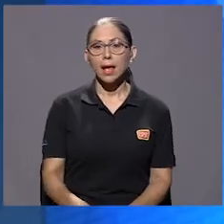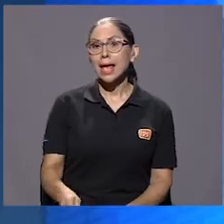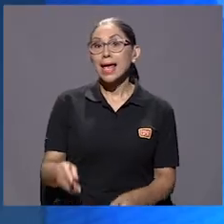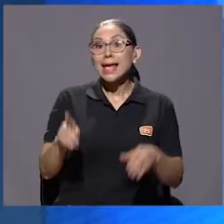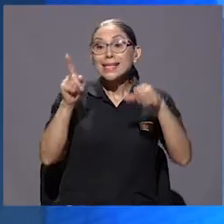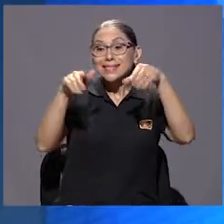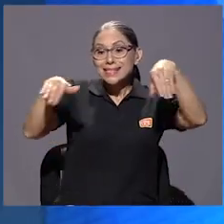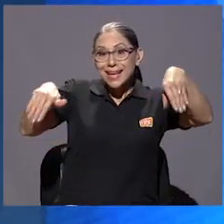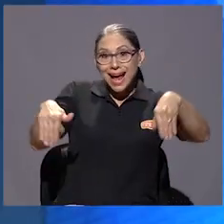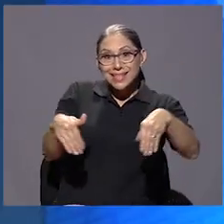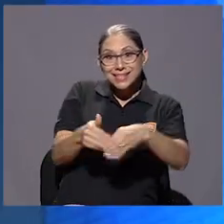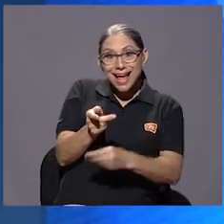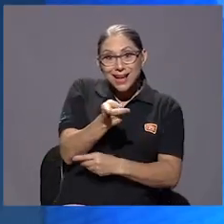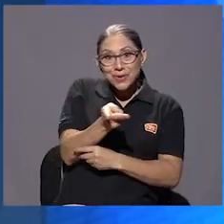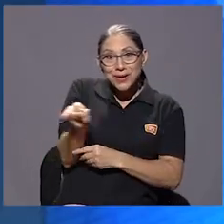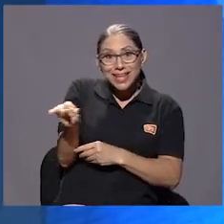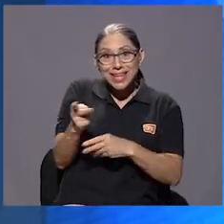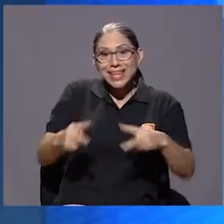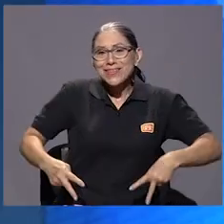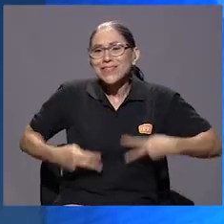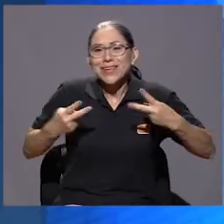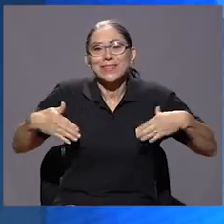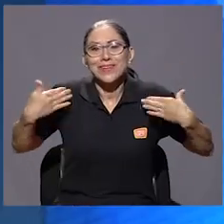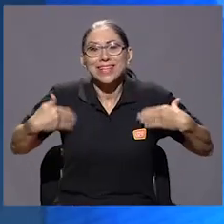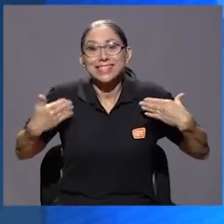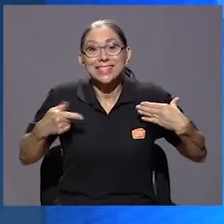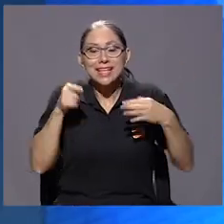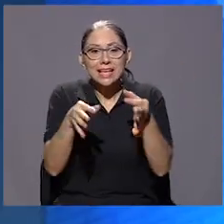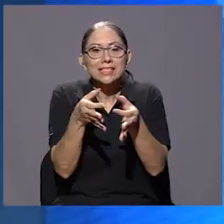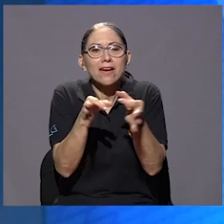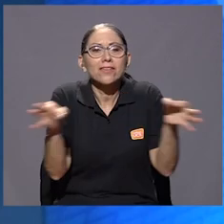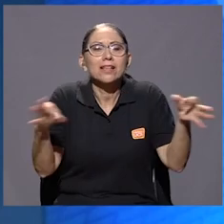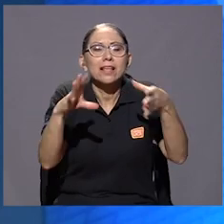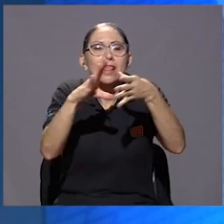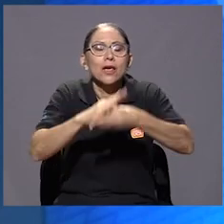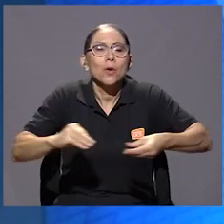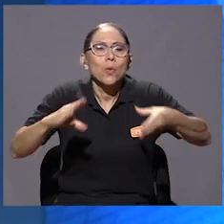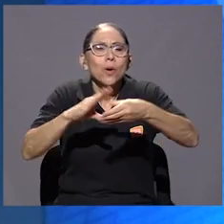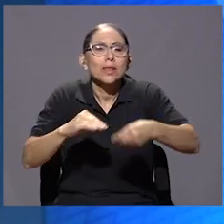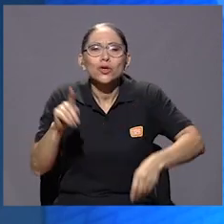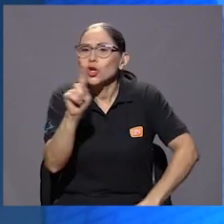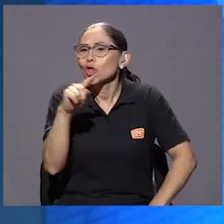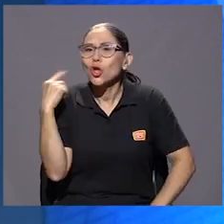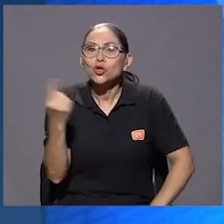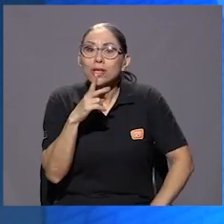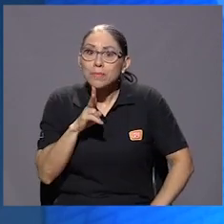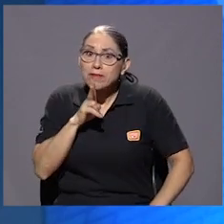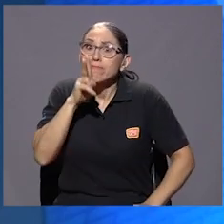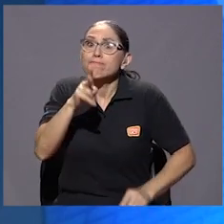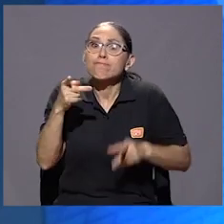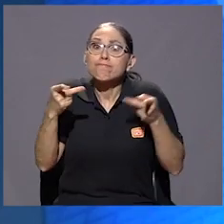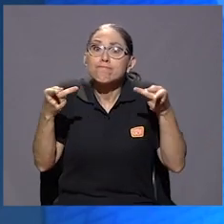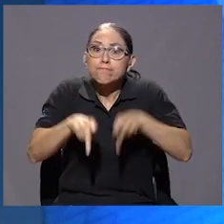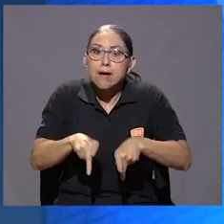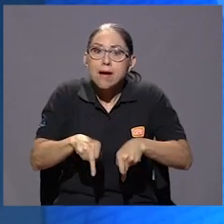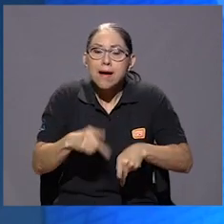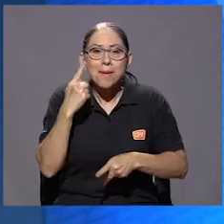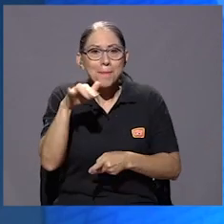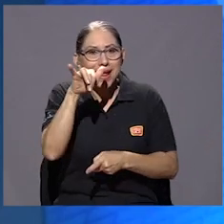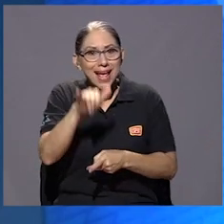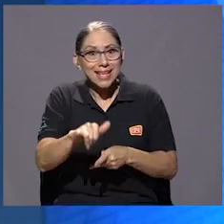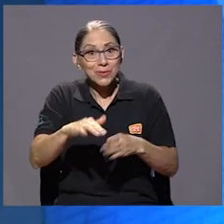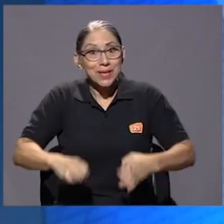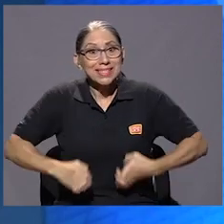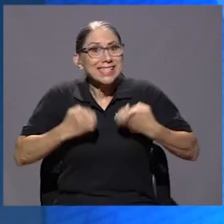Se casaron y vivieron muy felices. La frase de los cuentos de hadas no siempre es cierta en la realidad y para eso existe